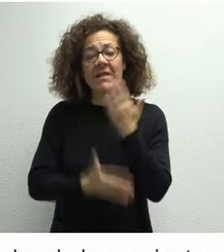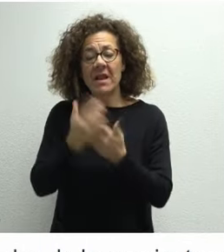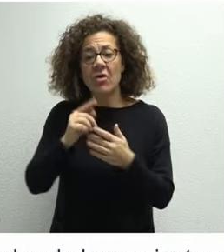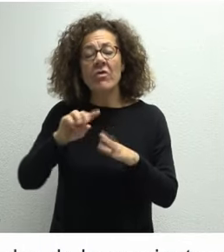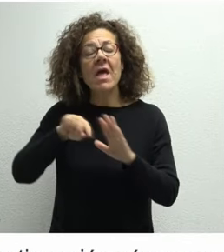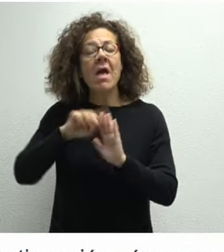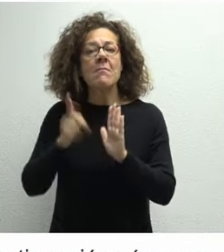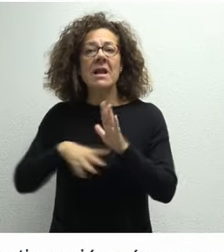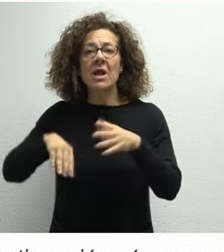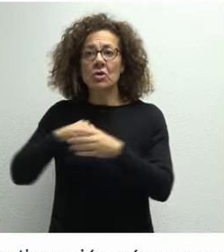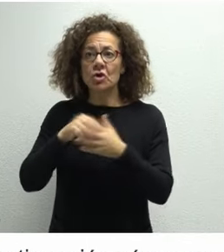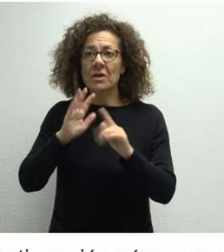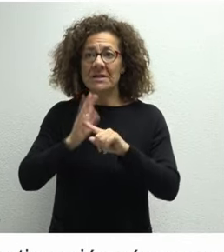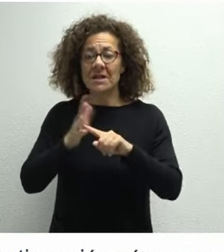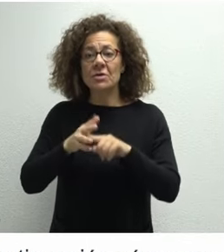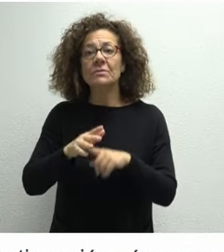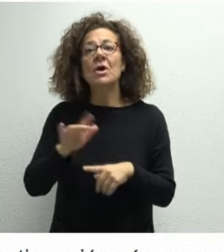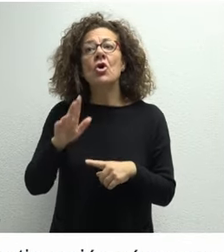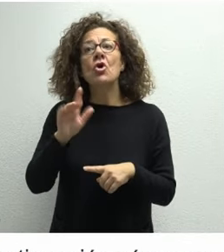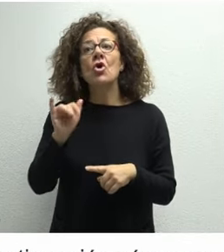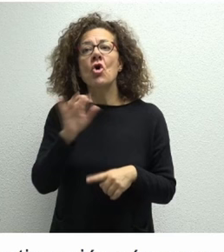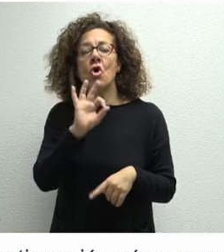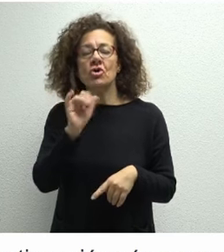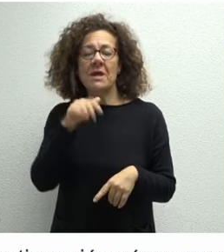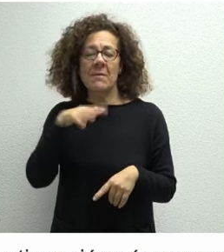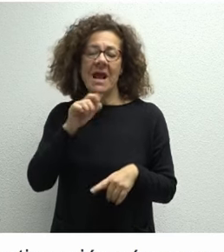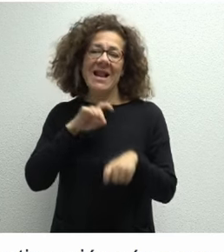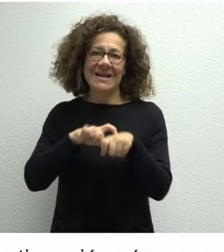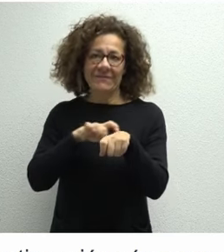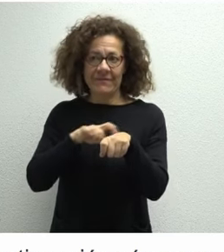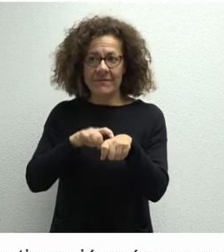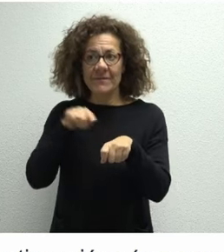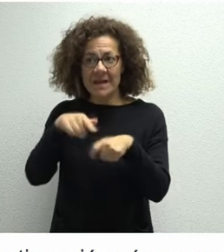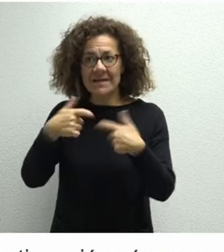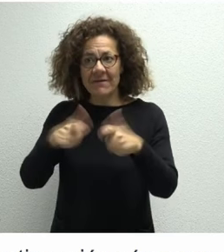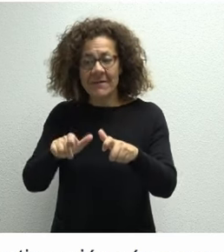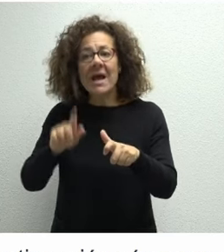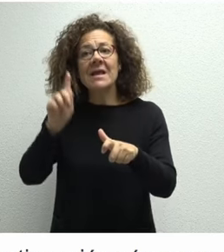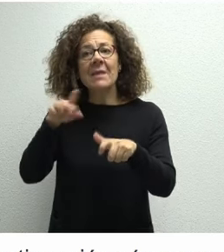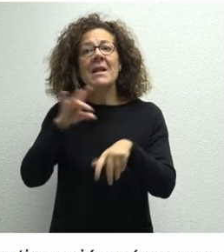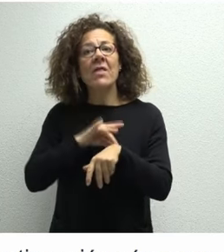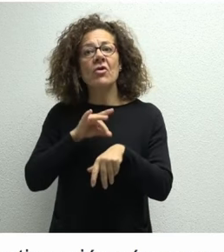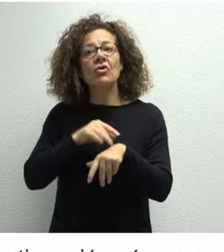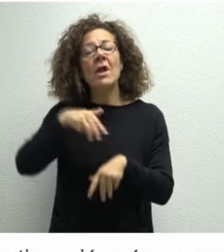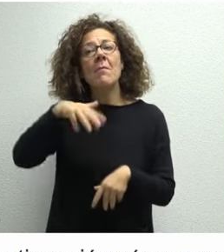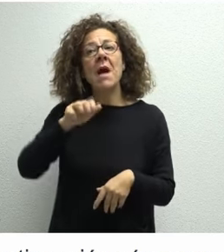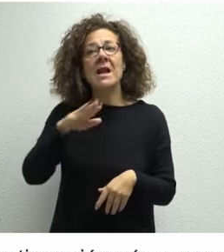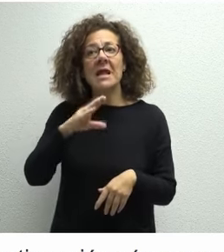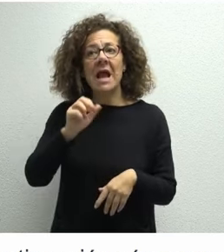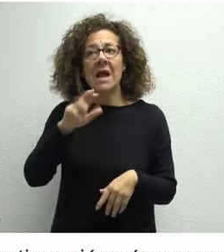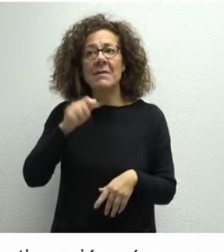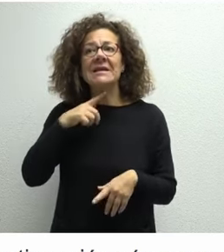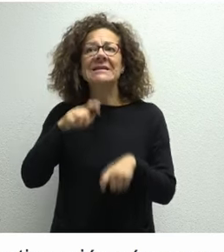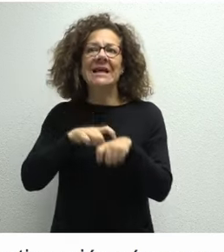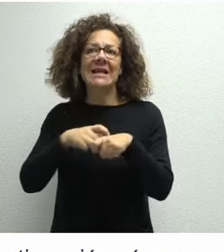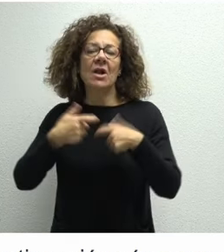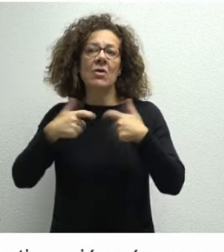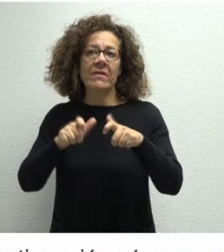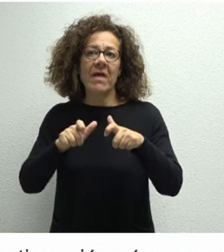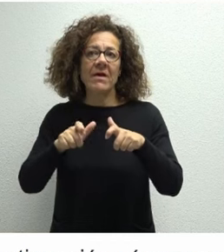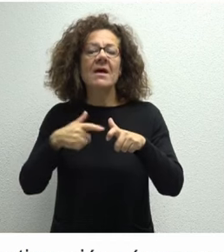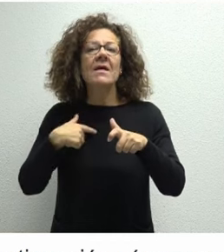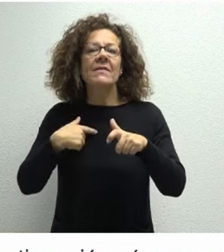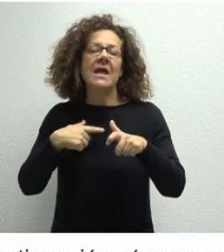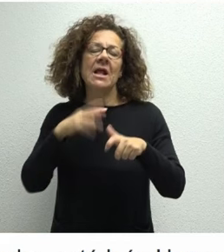inclusión en Castilla la Mancha José Miguel Palacios que es psicólogo de la entidad afas y también está la doctora Marí Carmen Díaz que es psiquiatra en la unidad de Salud Mental del